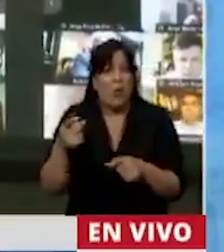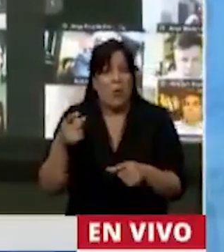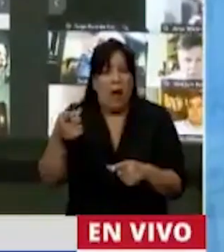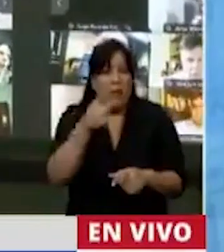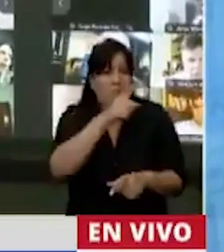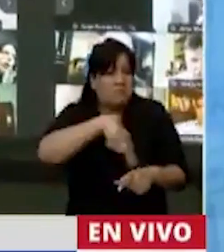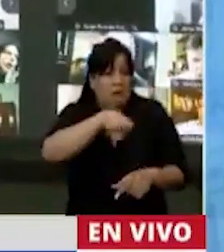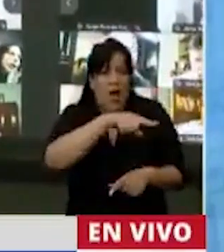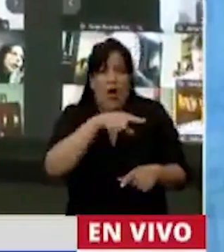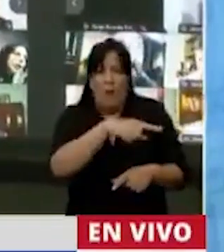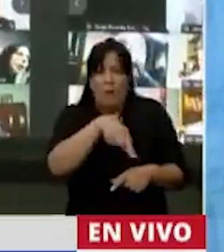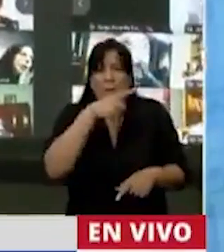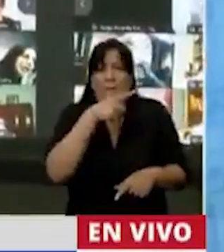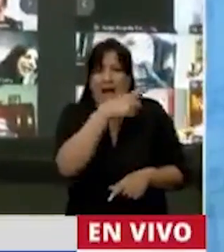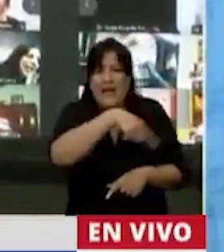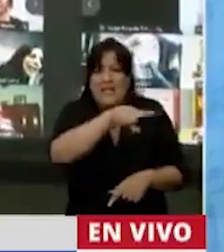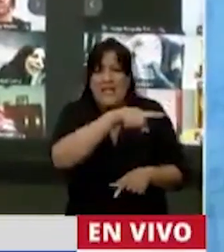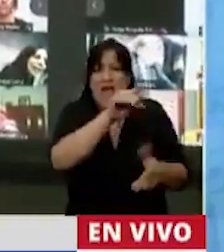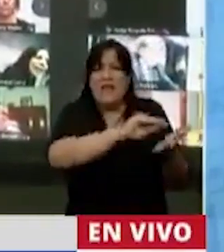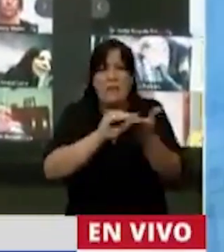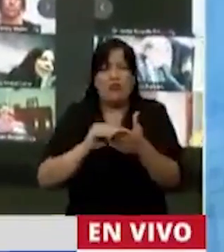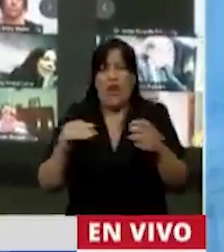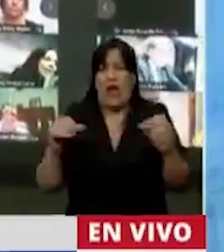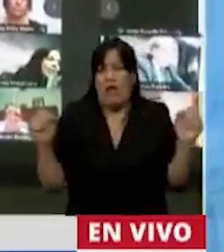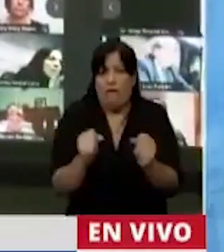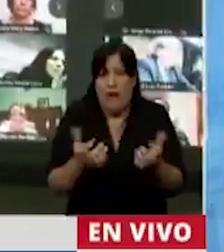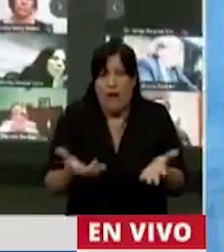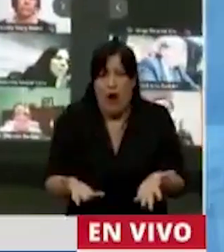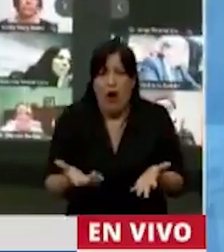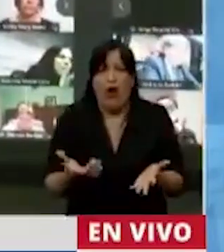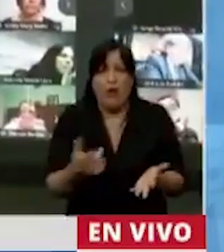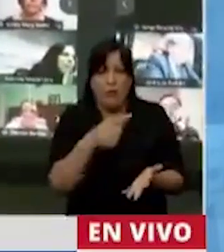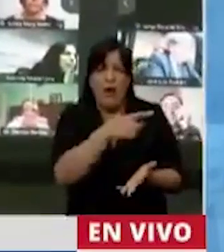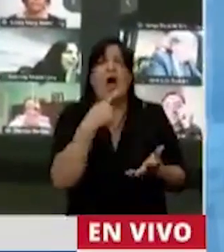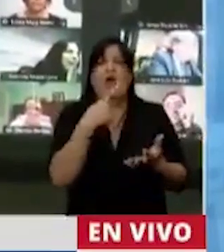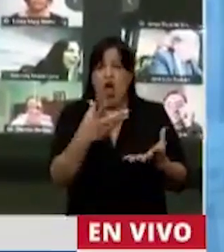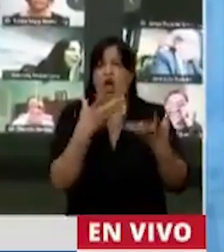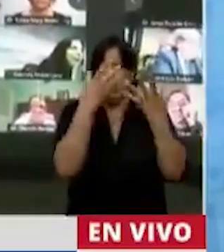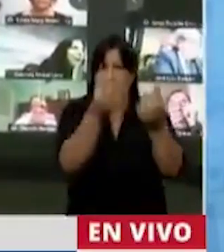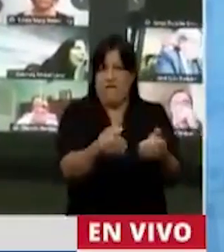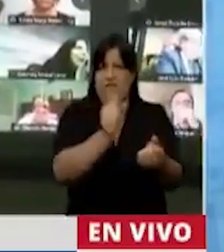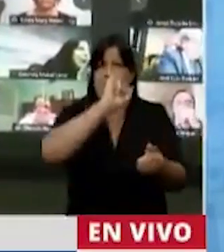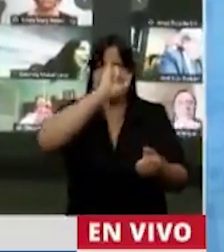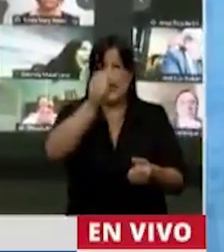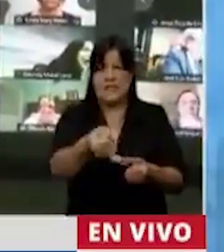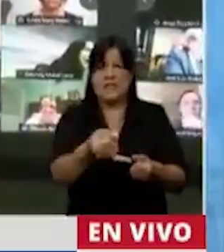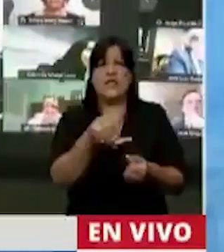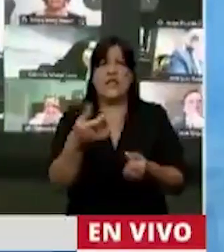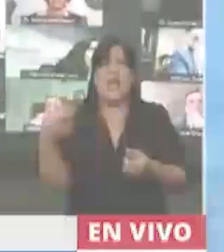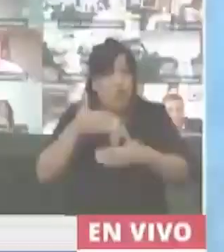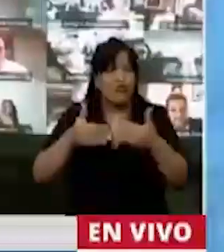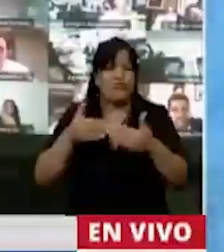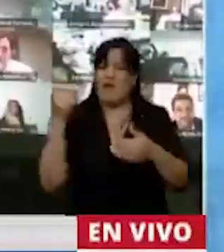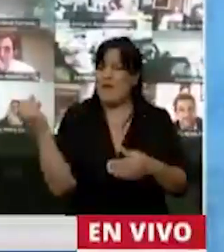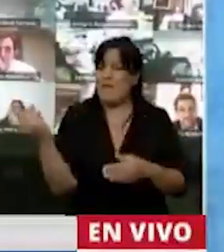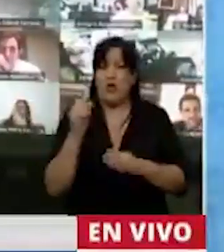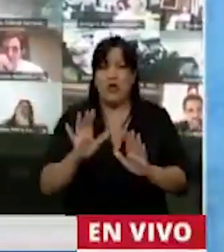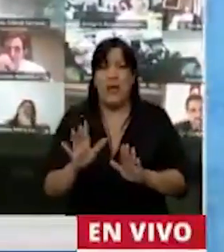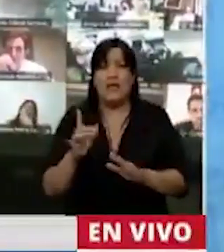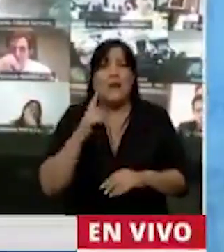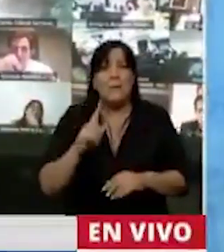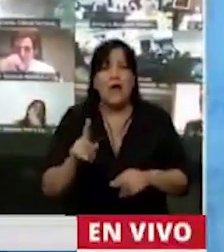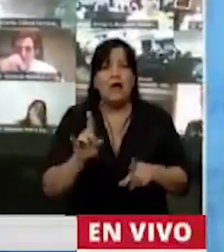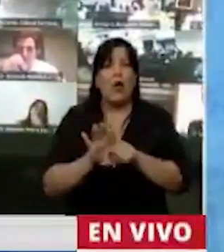en algunos que tienen un alto grado de sensibilidad para defender a quienes entraríamos dentro de este aporte. Esto no se trata